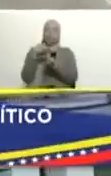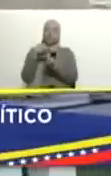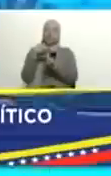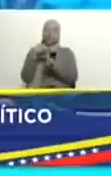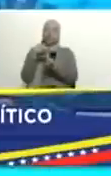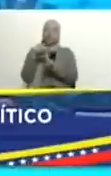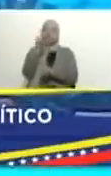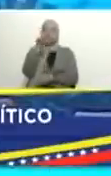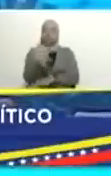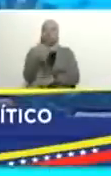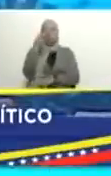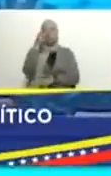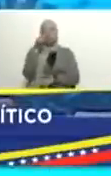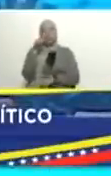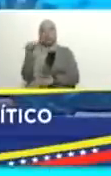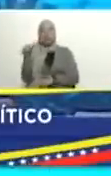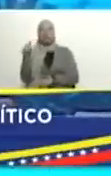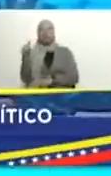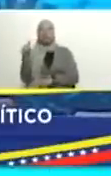Hemos visto también las amenazas